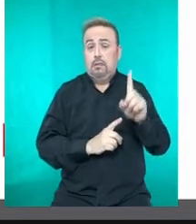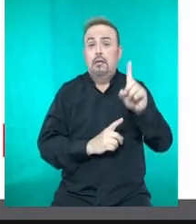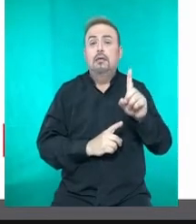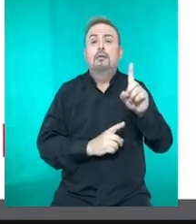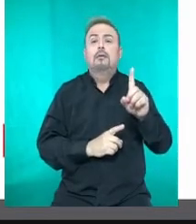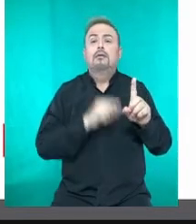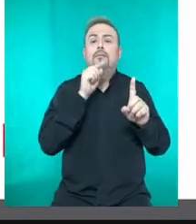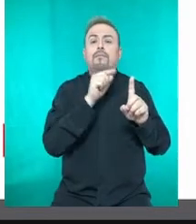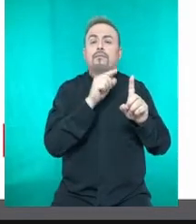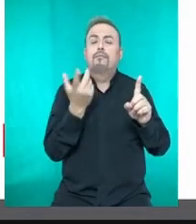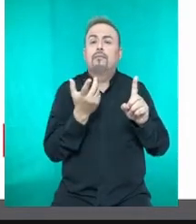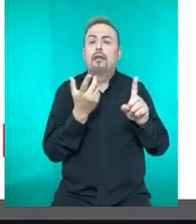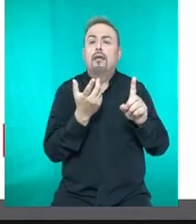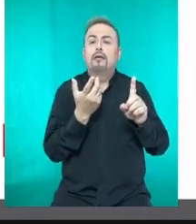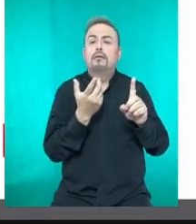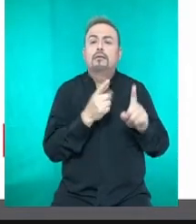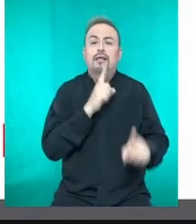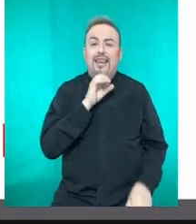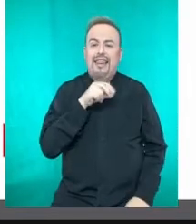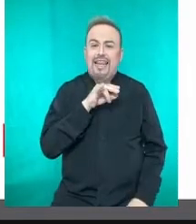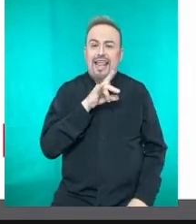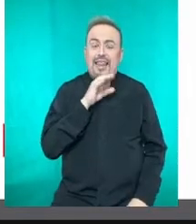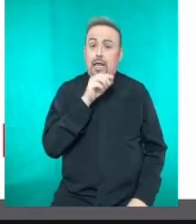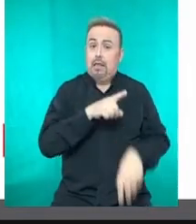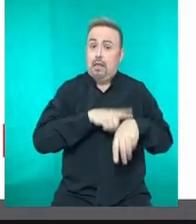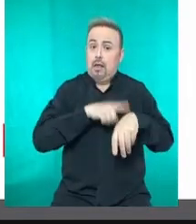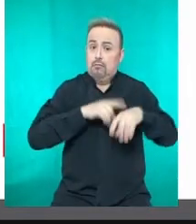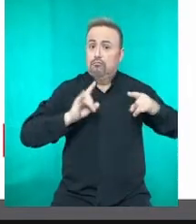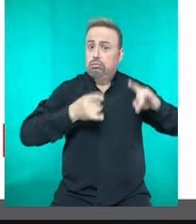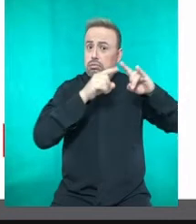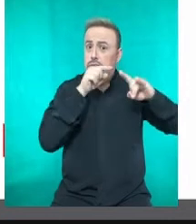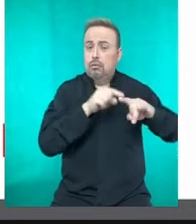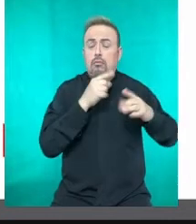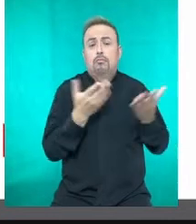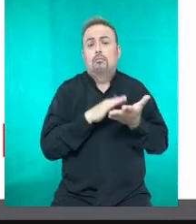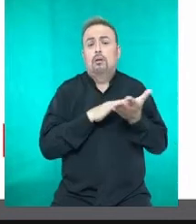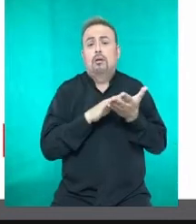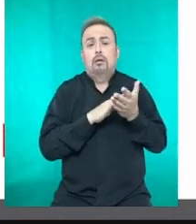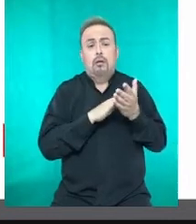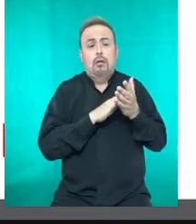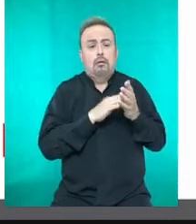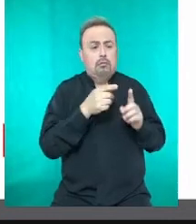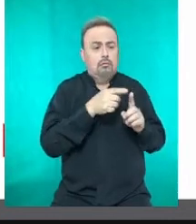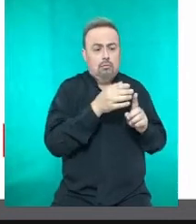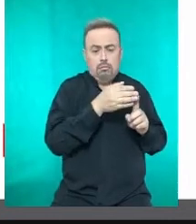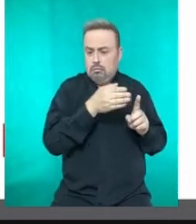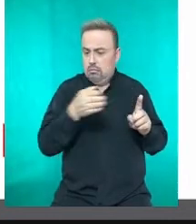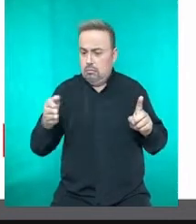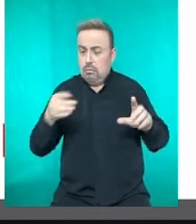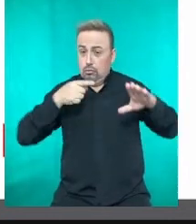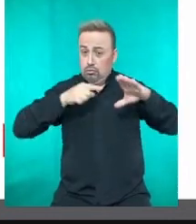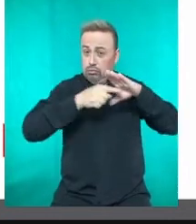mina Suapi de División El Teniente, el tiempo efectivo de construcción de un tramo pequeño